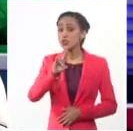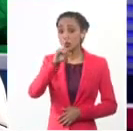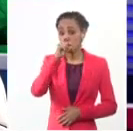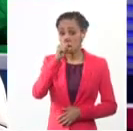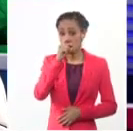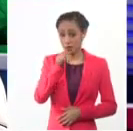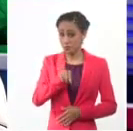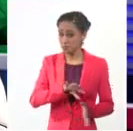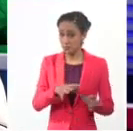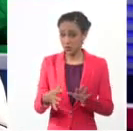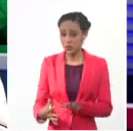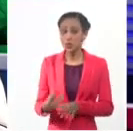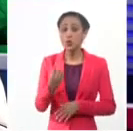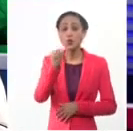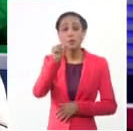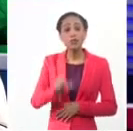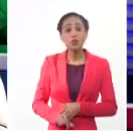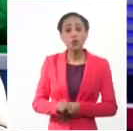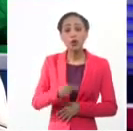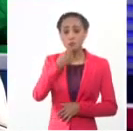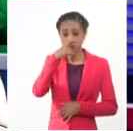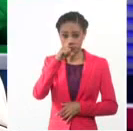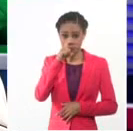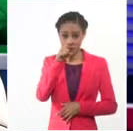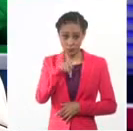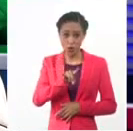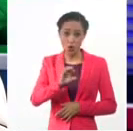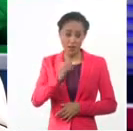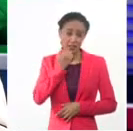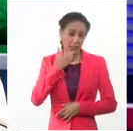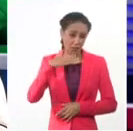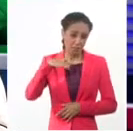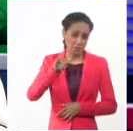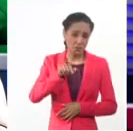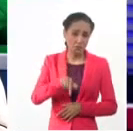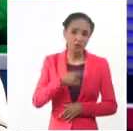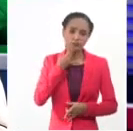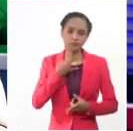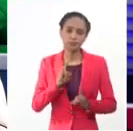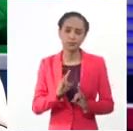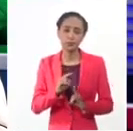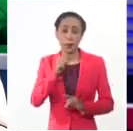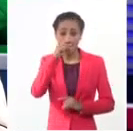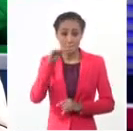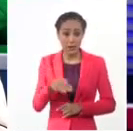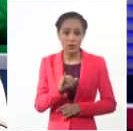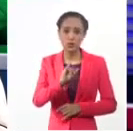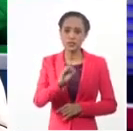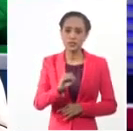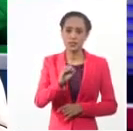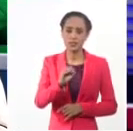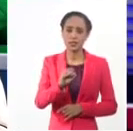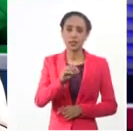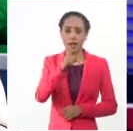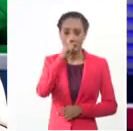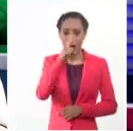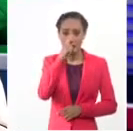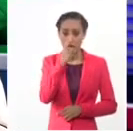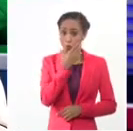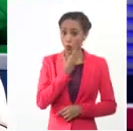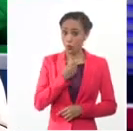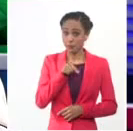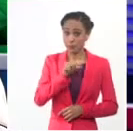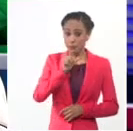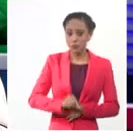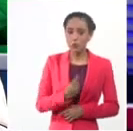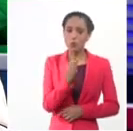fallece con 90 años y más. En resumen, menores de 60 años, edad de jóvenes, un fallecido,